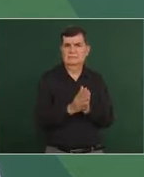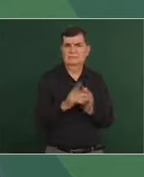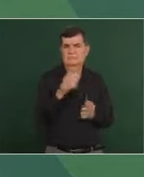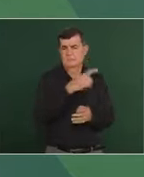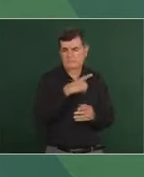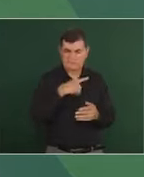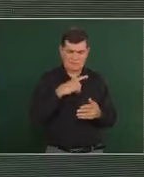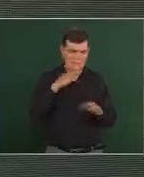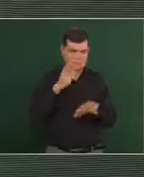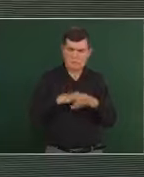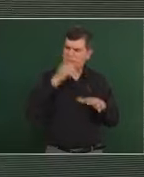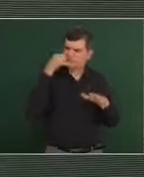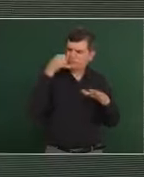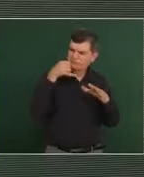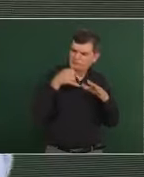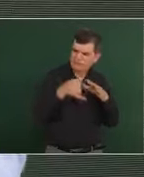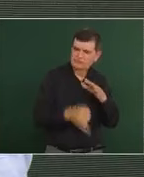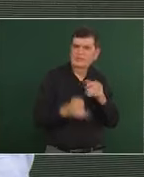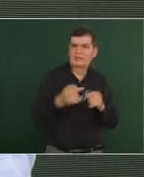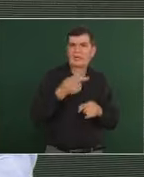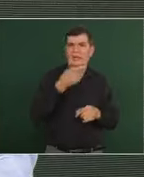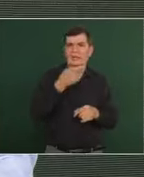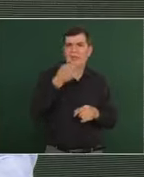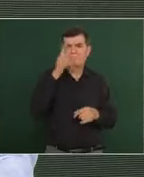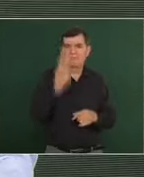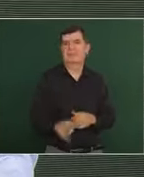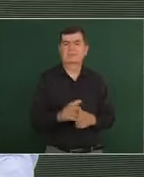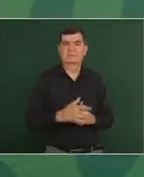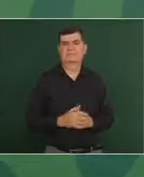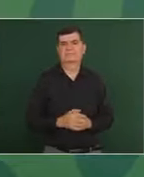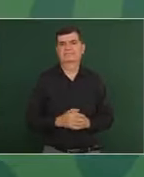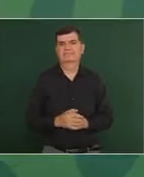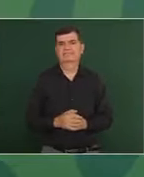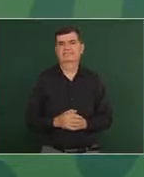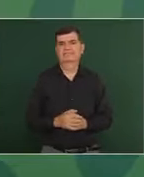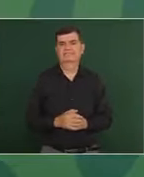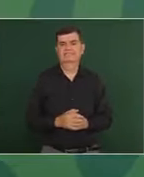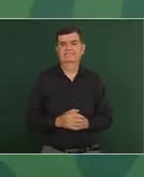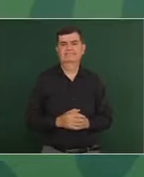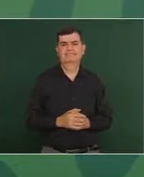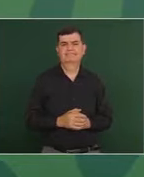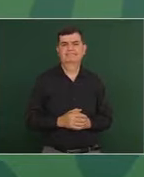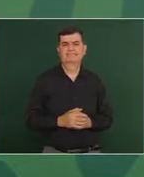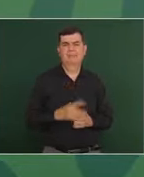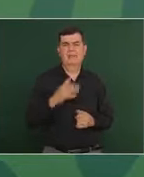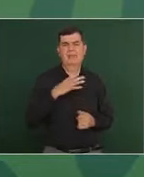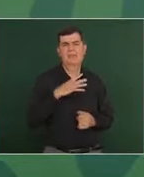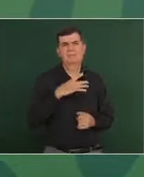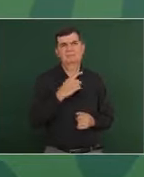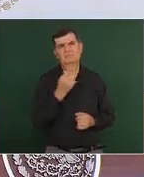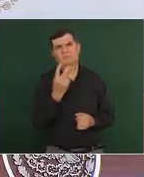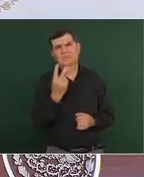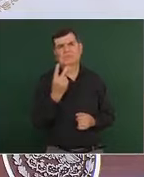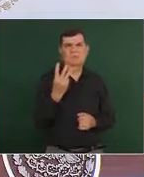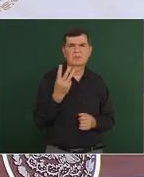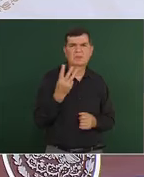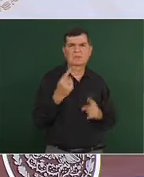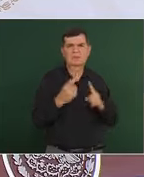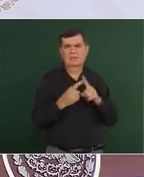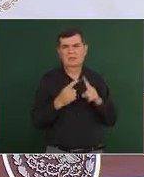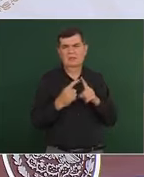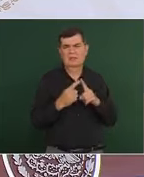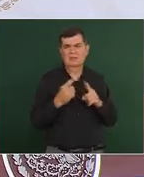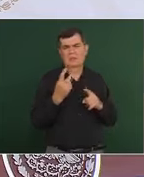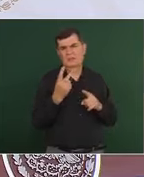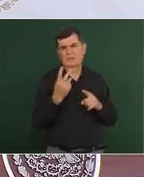tenemos que llegar a conocer la verdad. Y hay como 2, 3 tareas que tengo